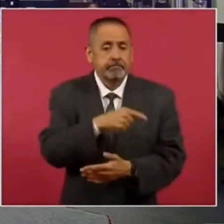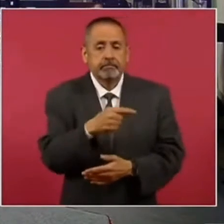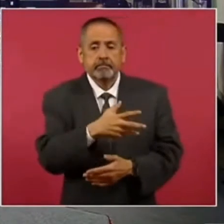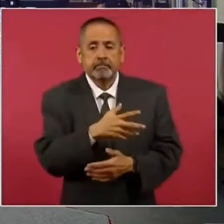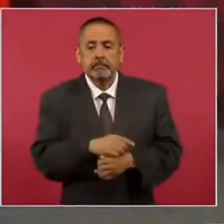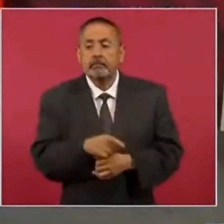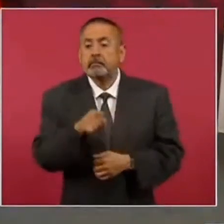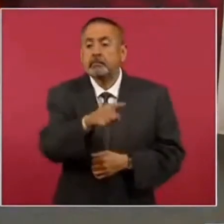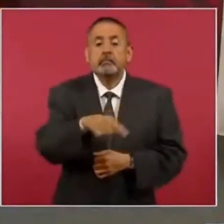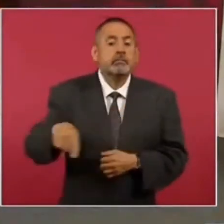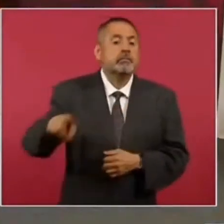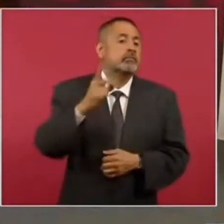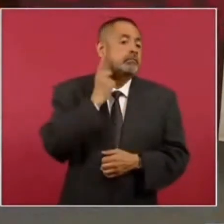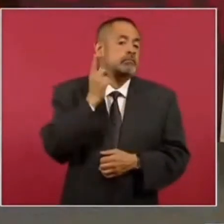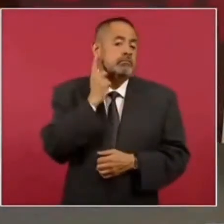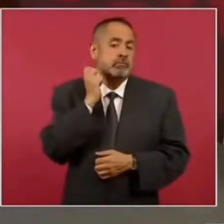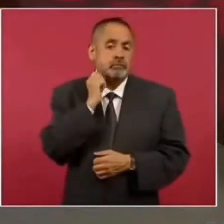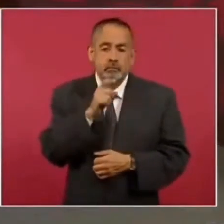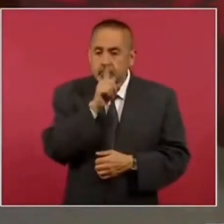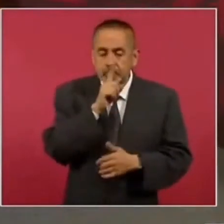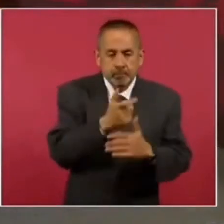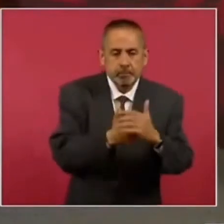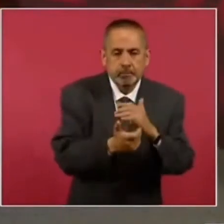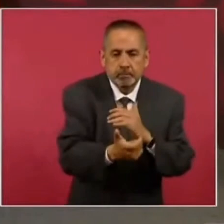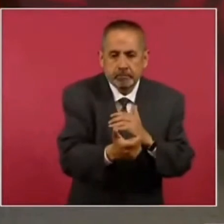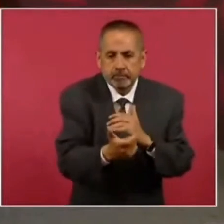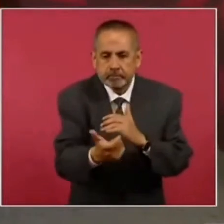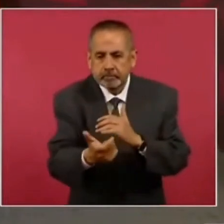sobornaron a los legisladores